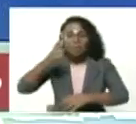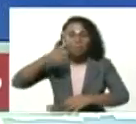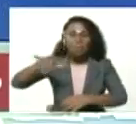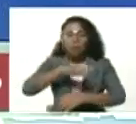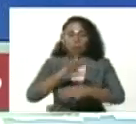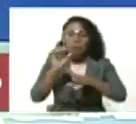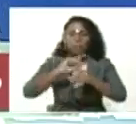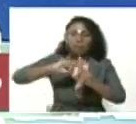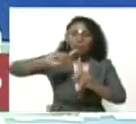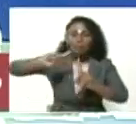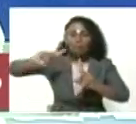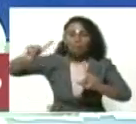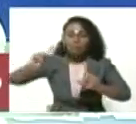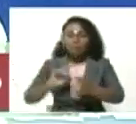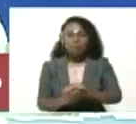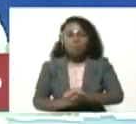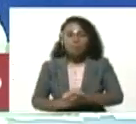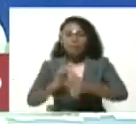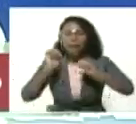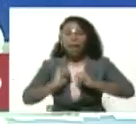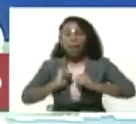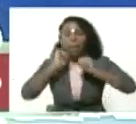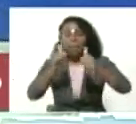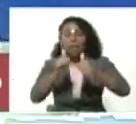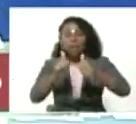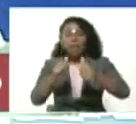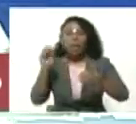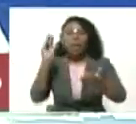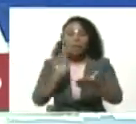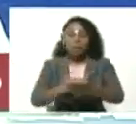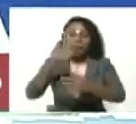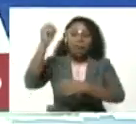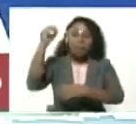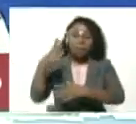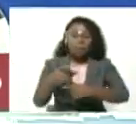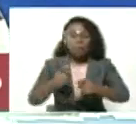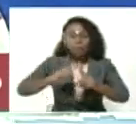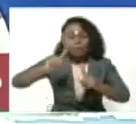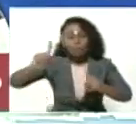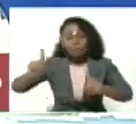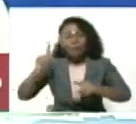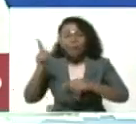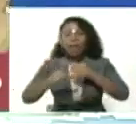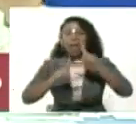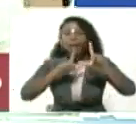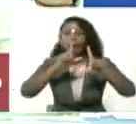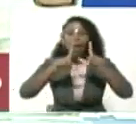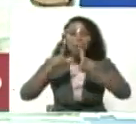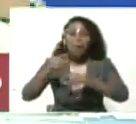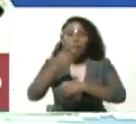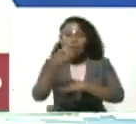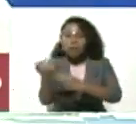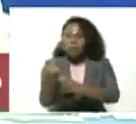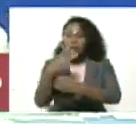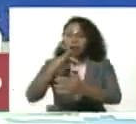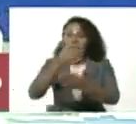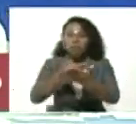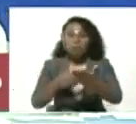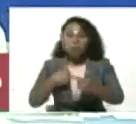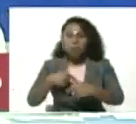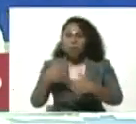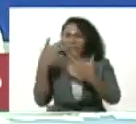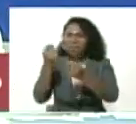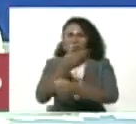municipio. Empieza la energización, cuando digo energizar, porque hay que hablar un lenguaje, ustedes me mandan unos informes que nada más lo